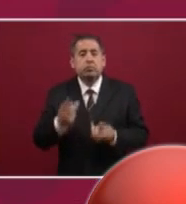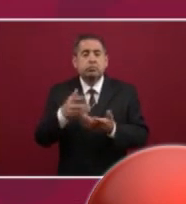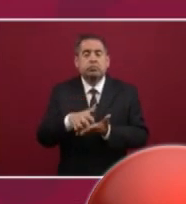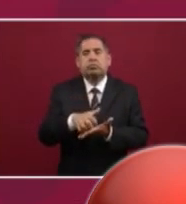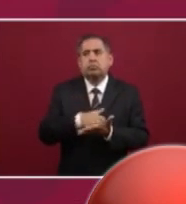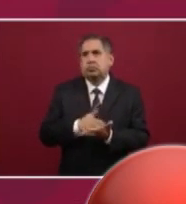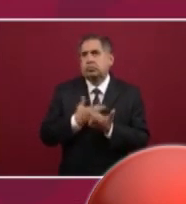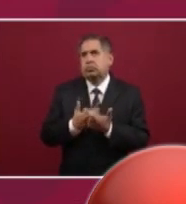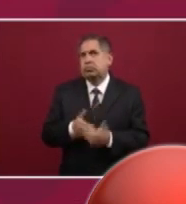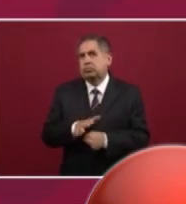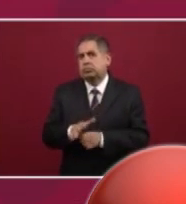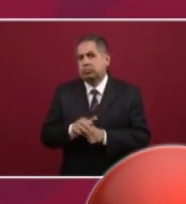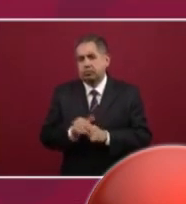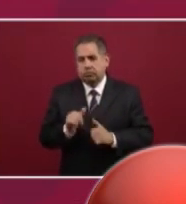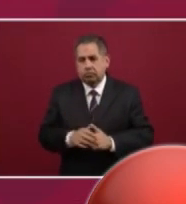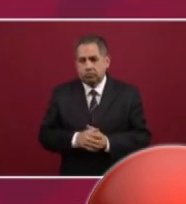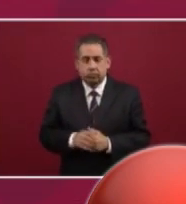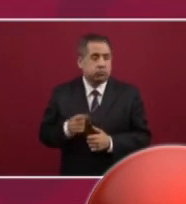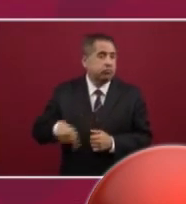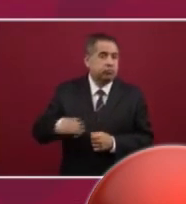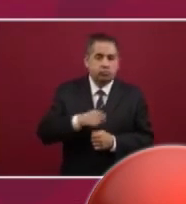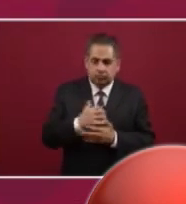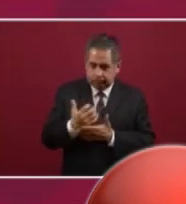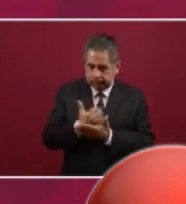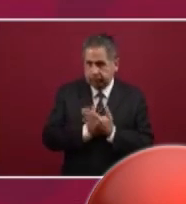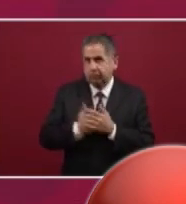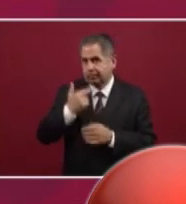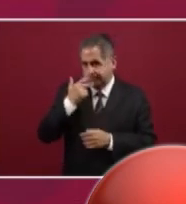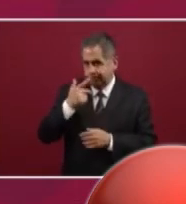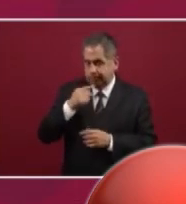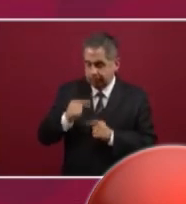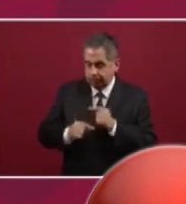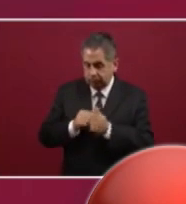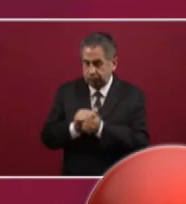¿Cuánto hemos ganado?